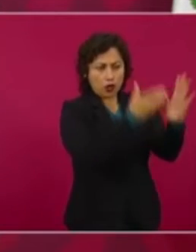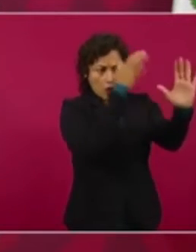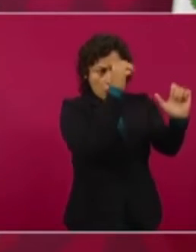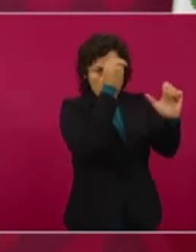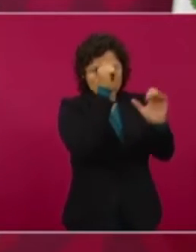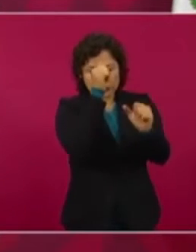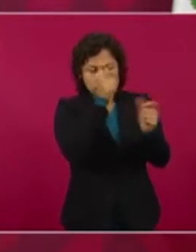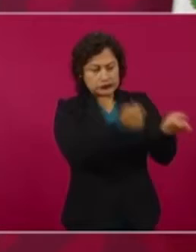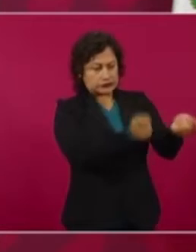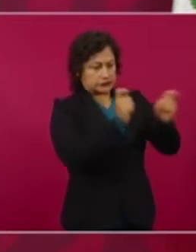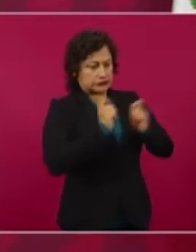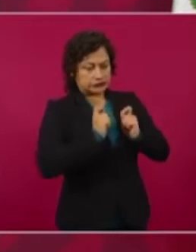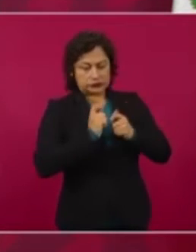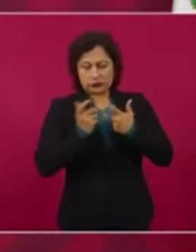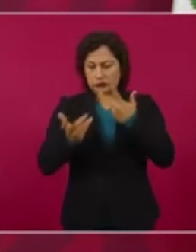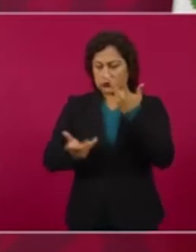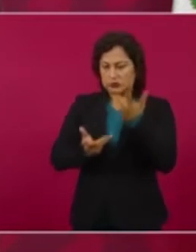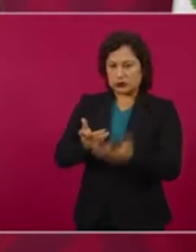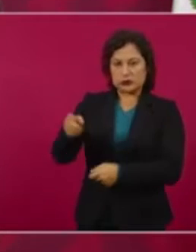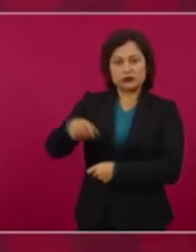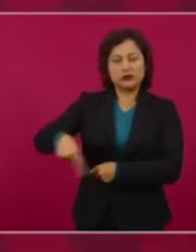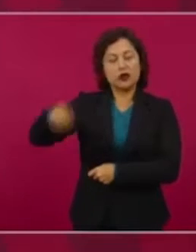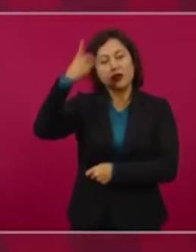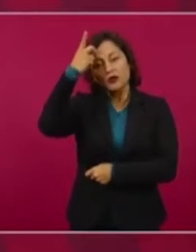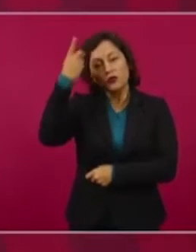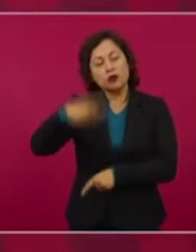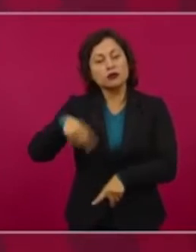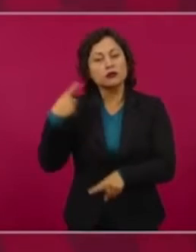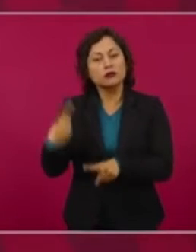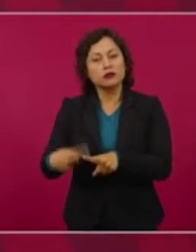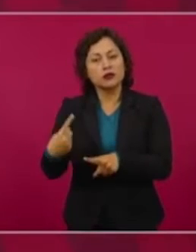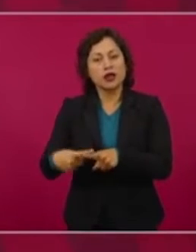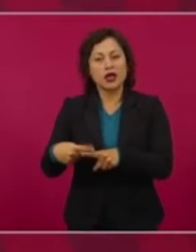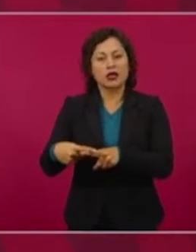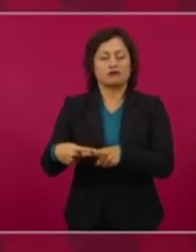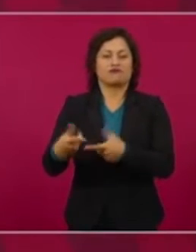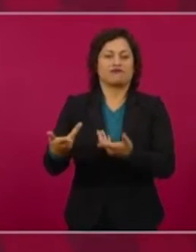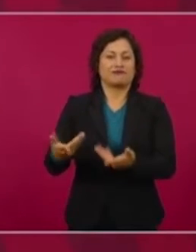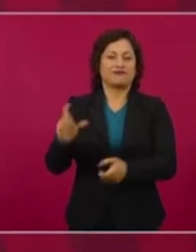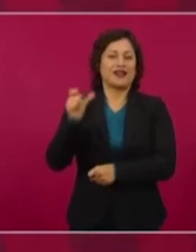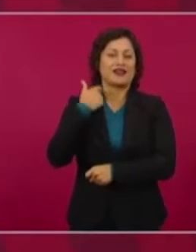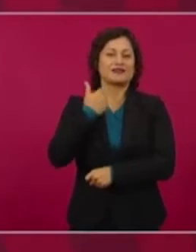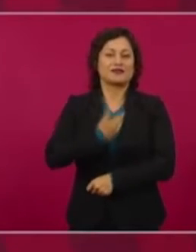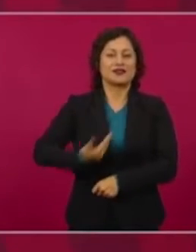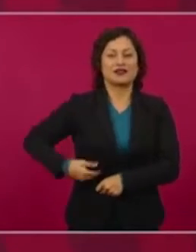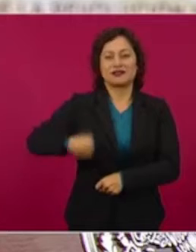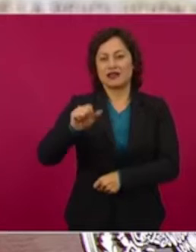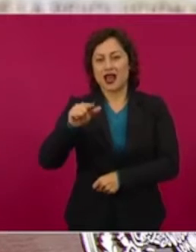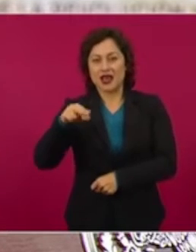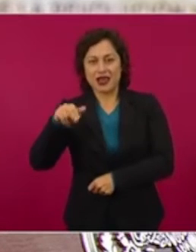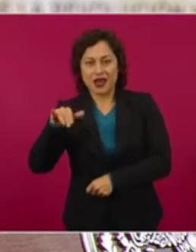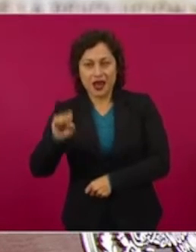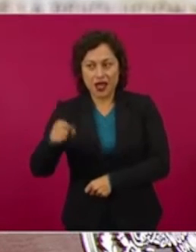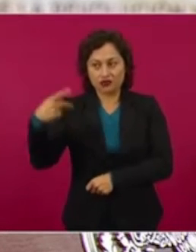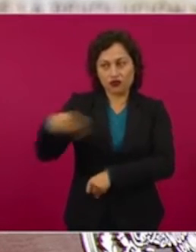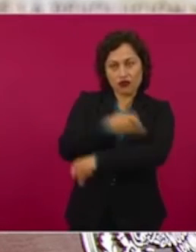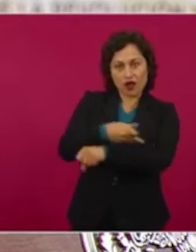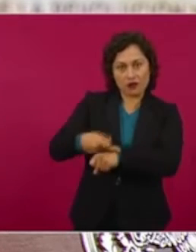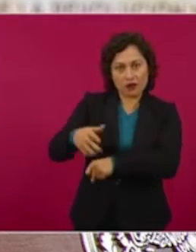A los cuñados de Salinas, a dueños de medios de comunicación.